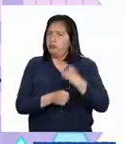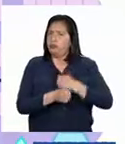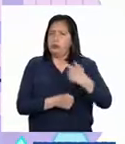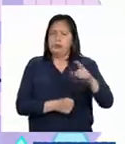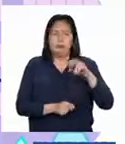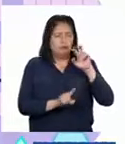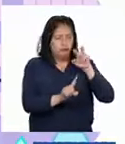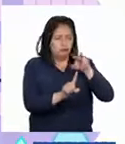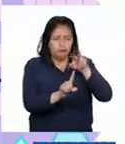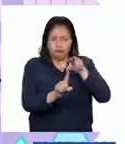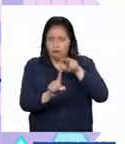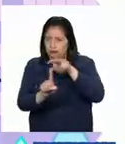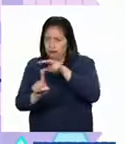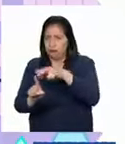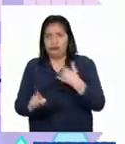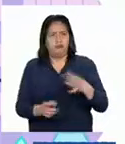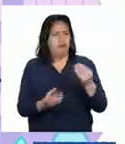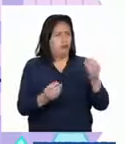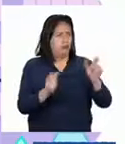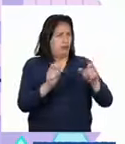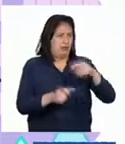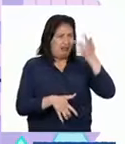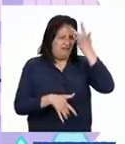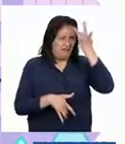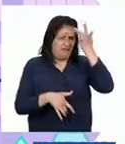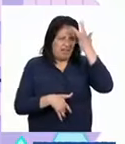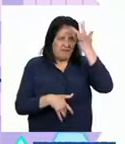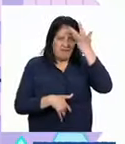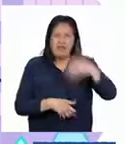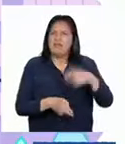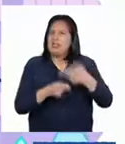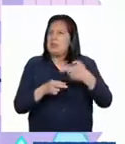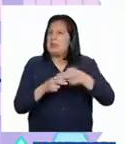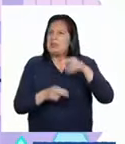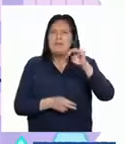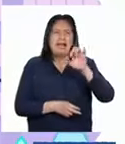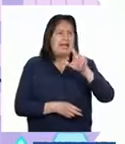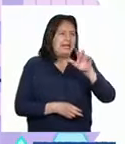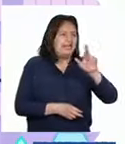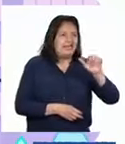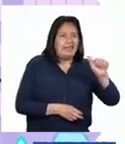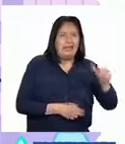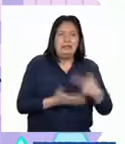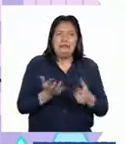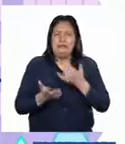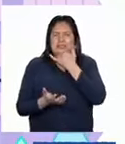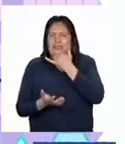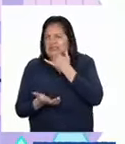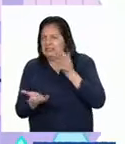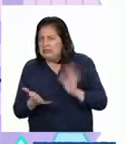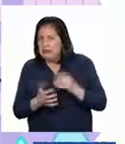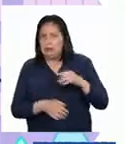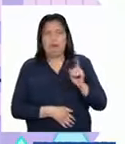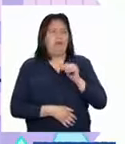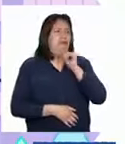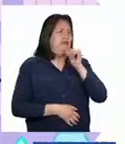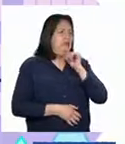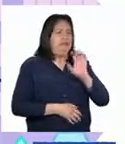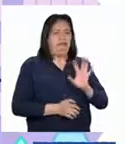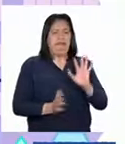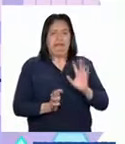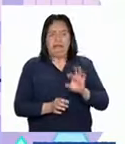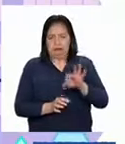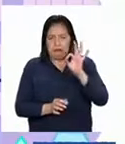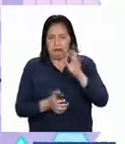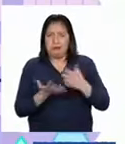trabajo y observó que aún hay muchas personas que se enferman de malaria en nuestro país, pero que no son identificadas a tiempo. Por lo